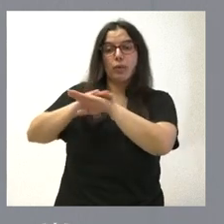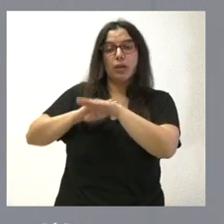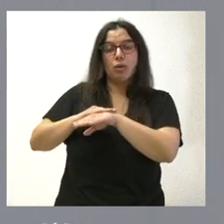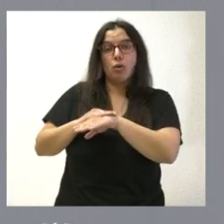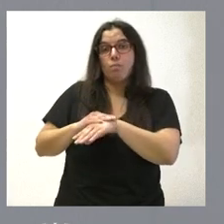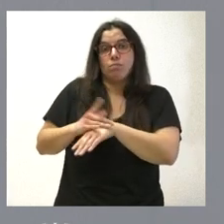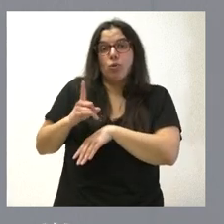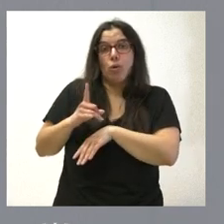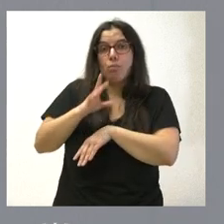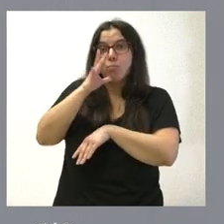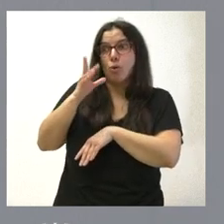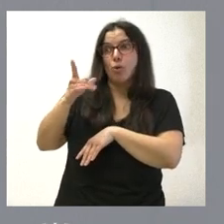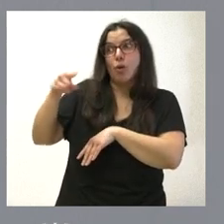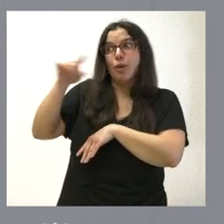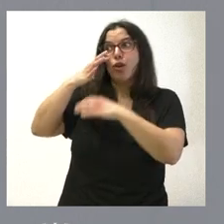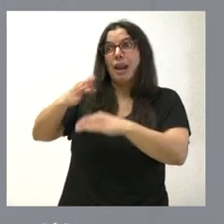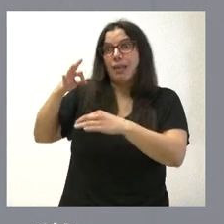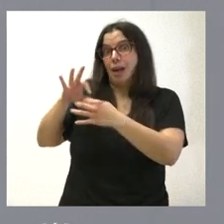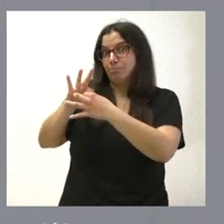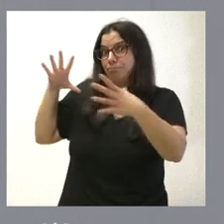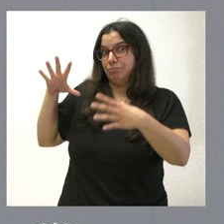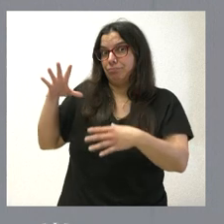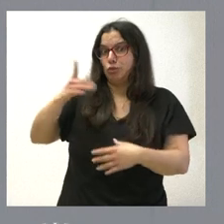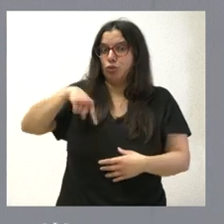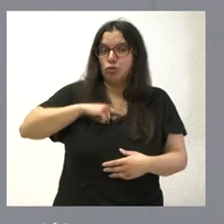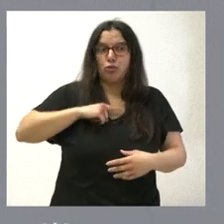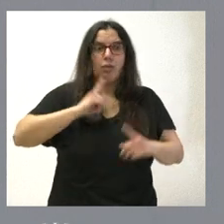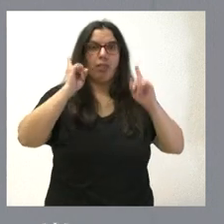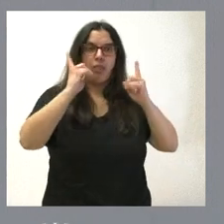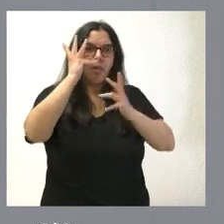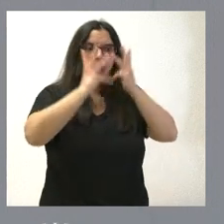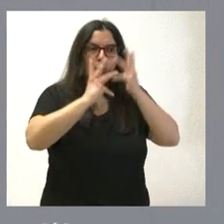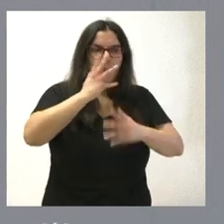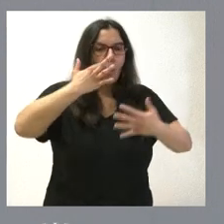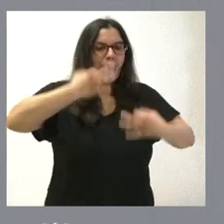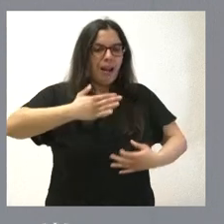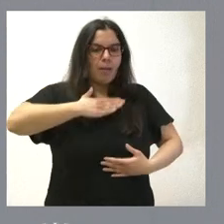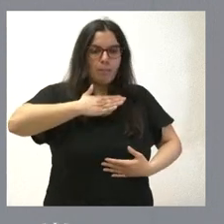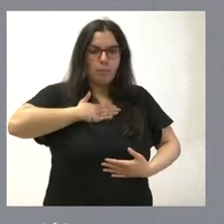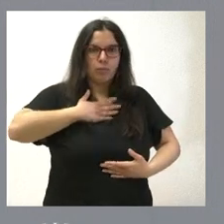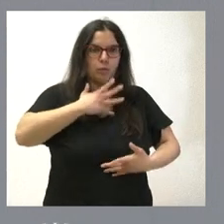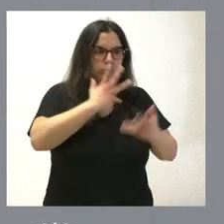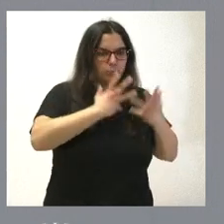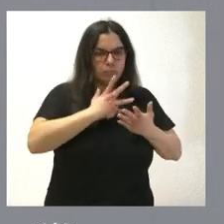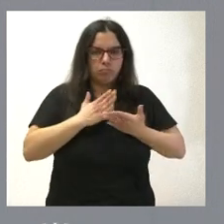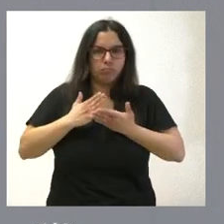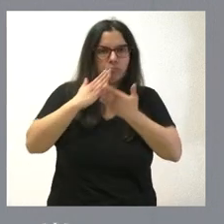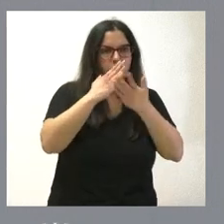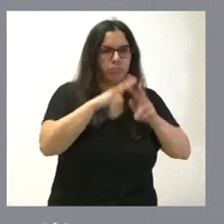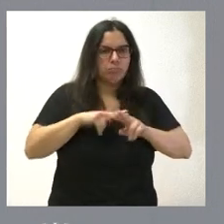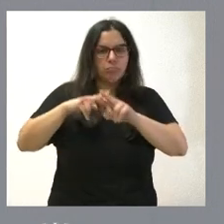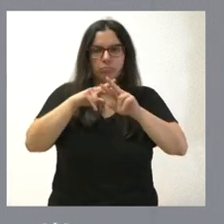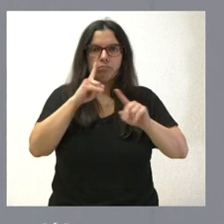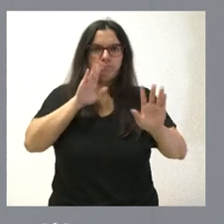previsión no se ajusta a la realidad nosotros lo que tenemos que hacer son previsiones realistas previsiones eh moderadas